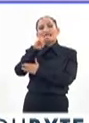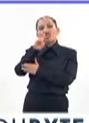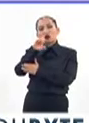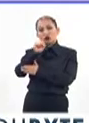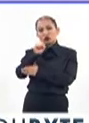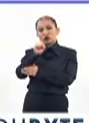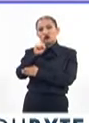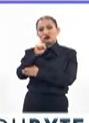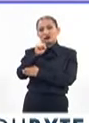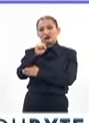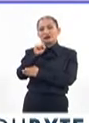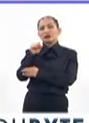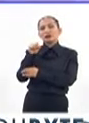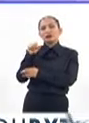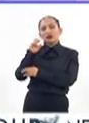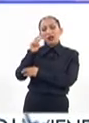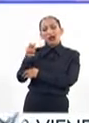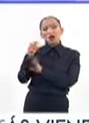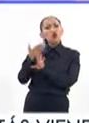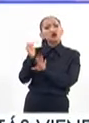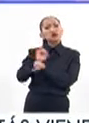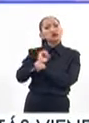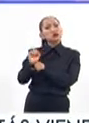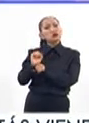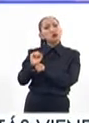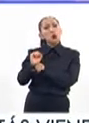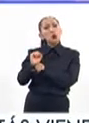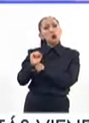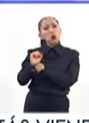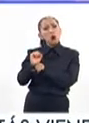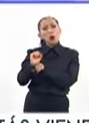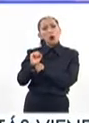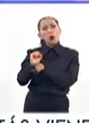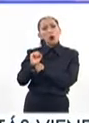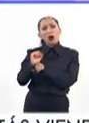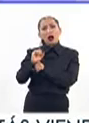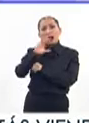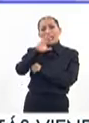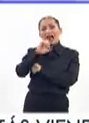¿no? Eran muy sencillos, ¿no? Muy simples. Digo, sí.